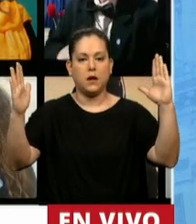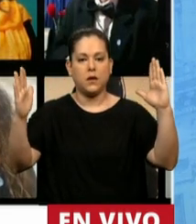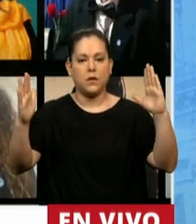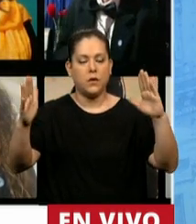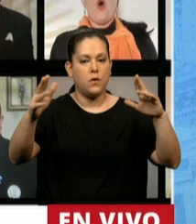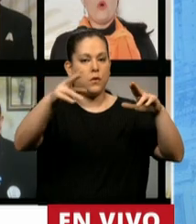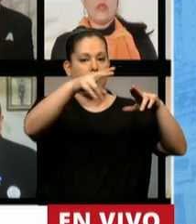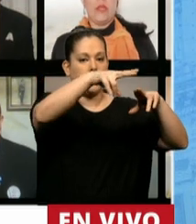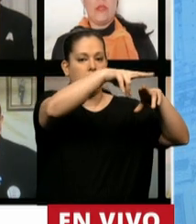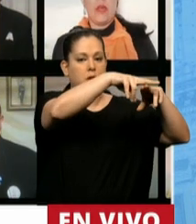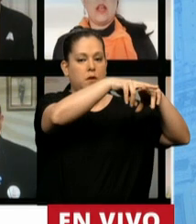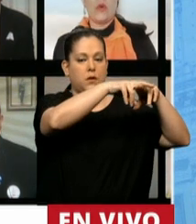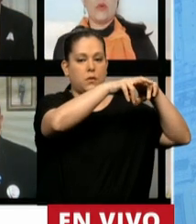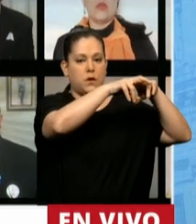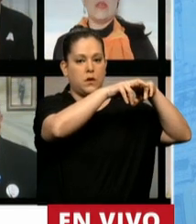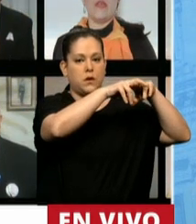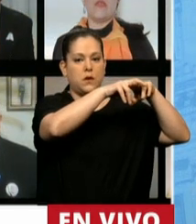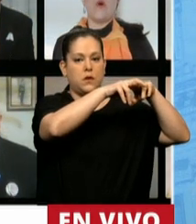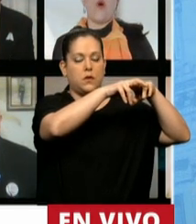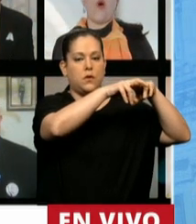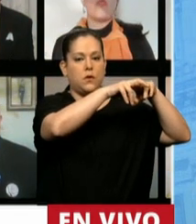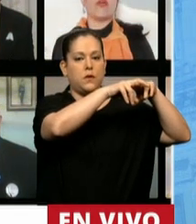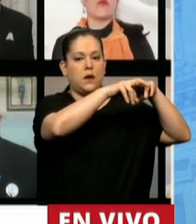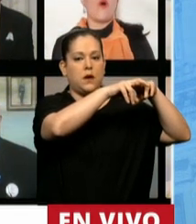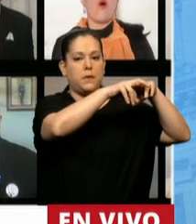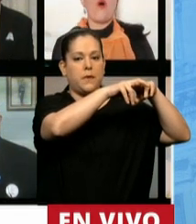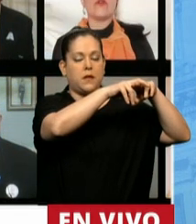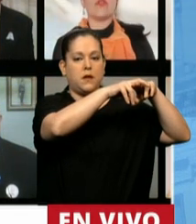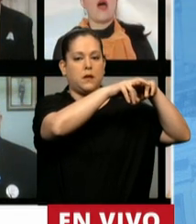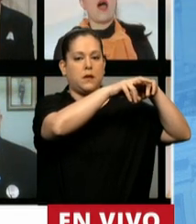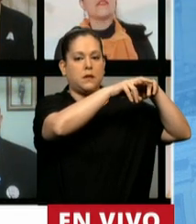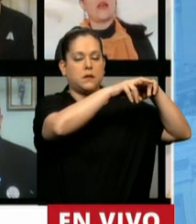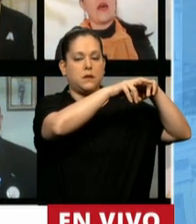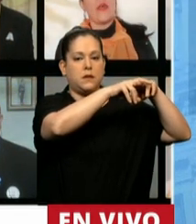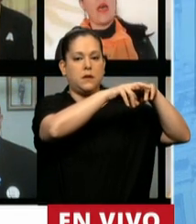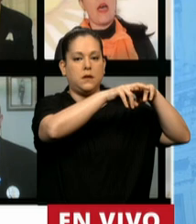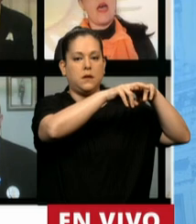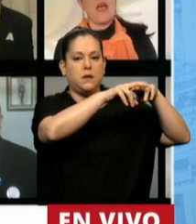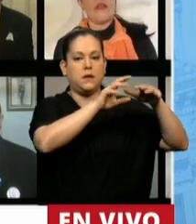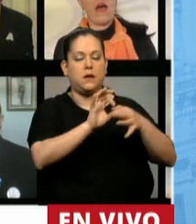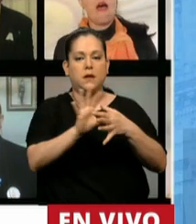yad oí el ruido de rotas